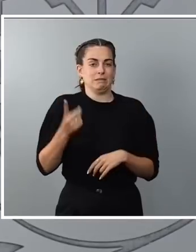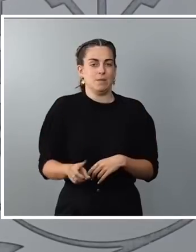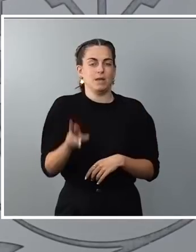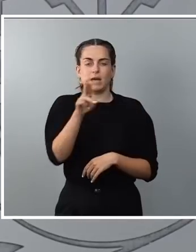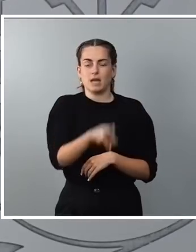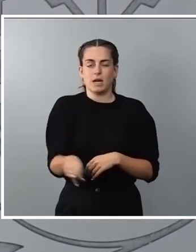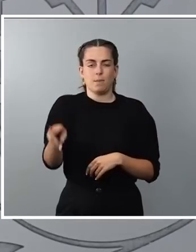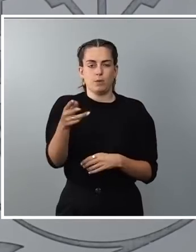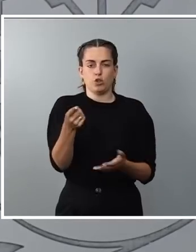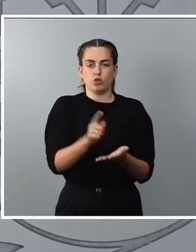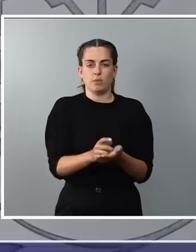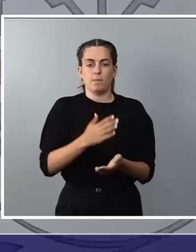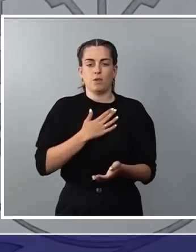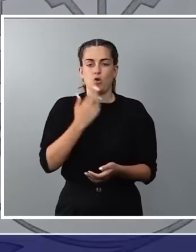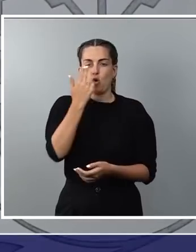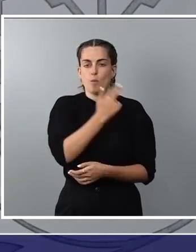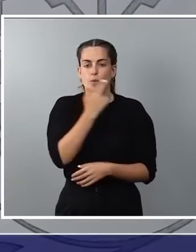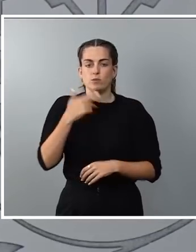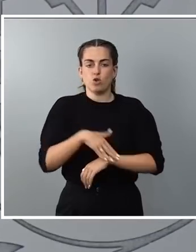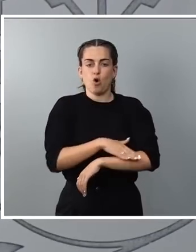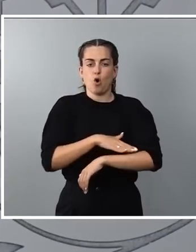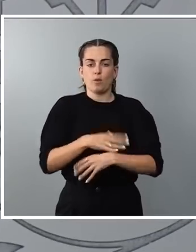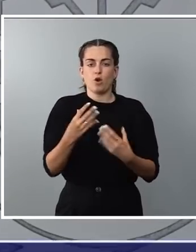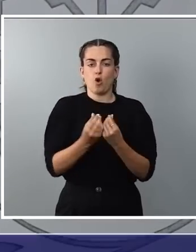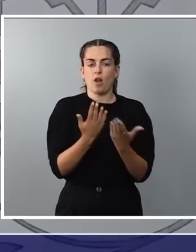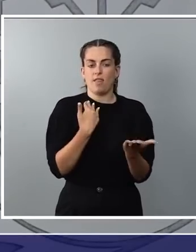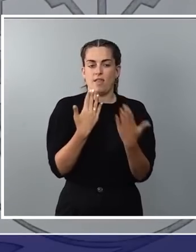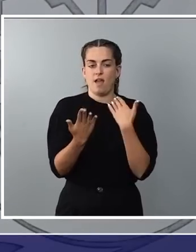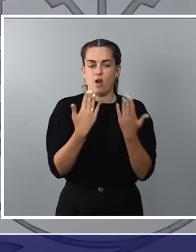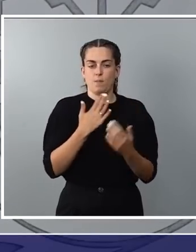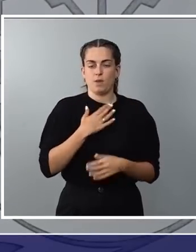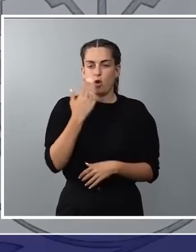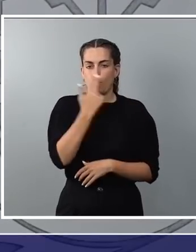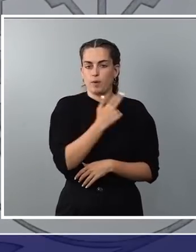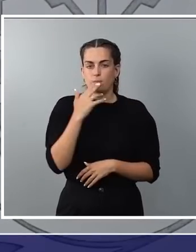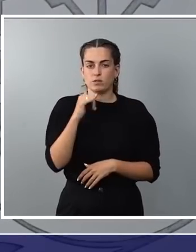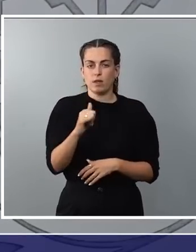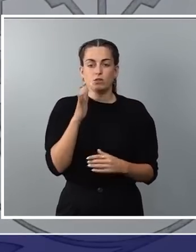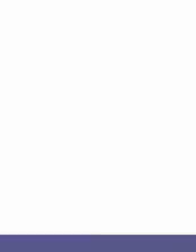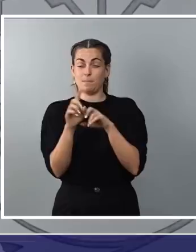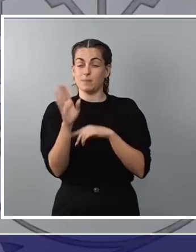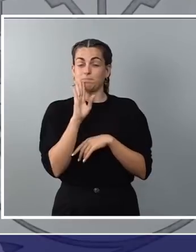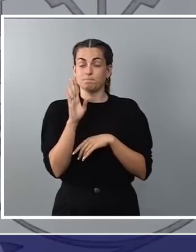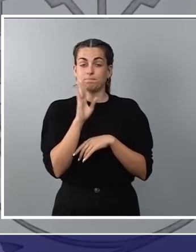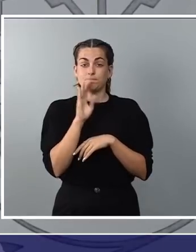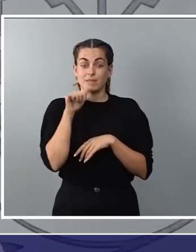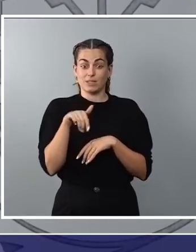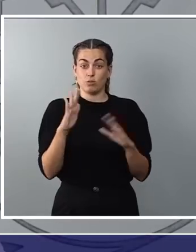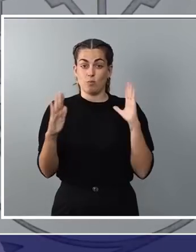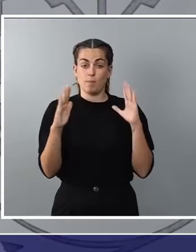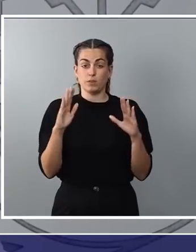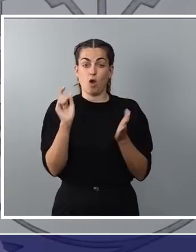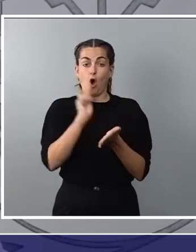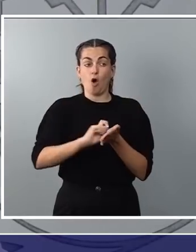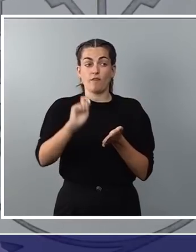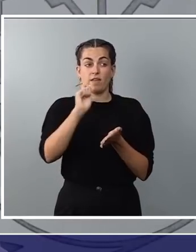El compromiso del gobierno con el diálogo y abordar estas relaciones desde la máxima prudencia. La oficina comercial en Argelia